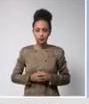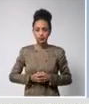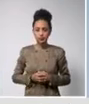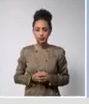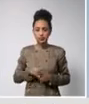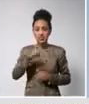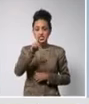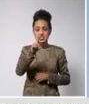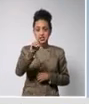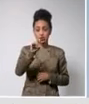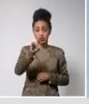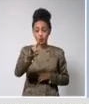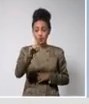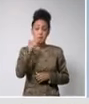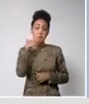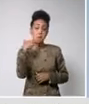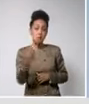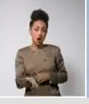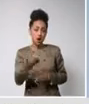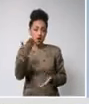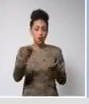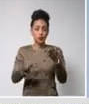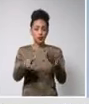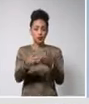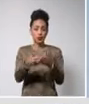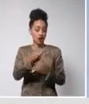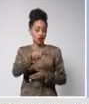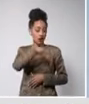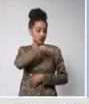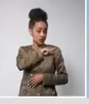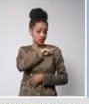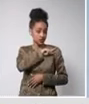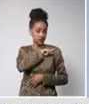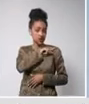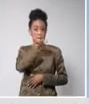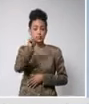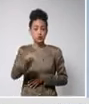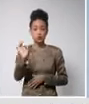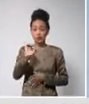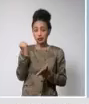109 más que el día anterior, sospechosos